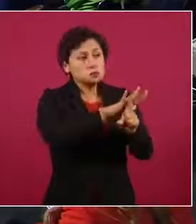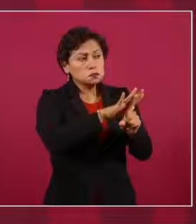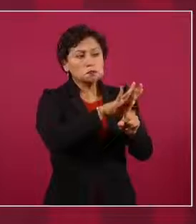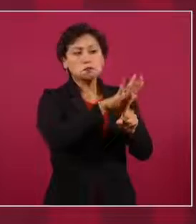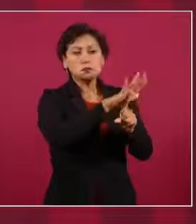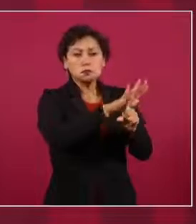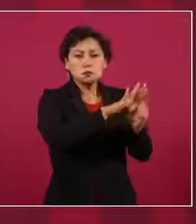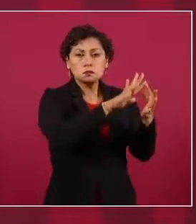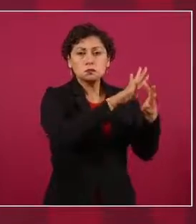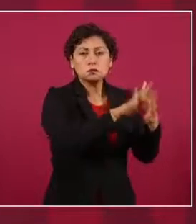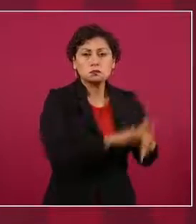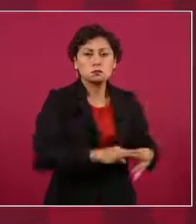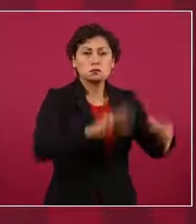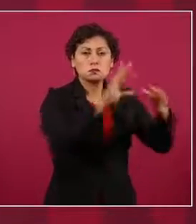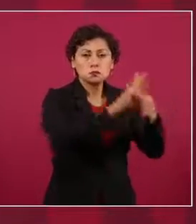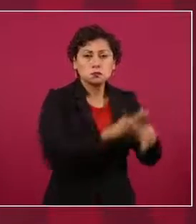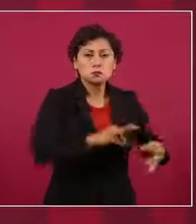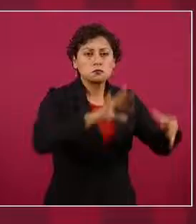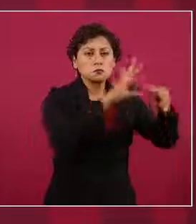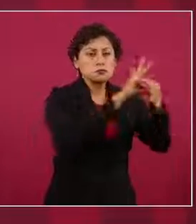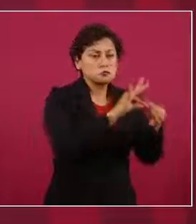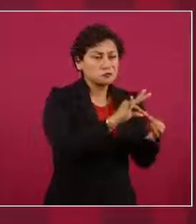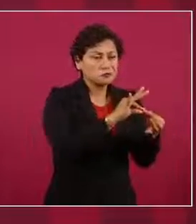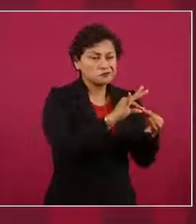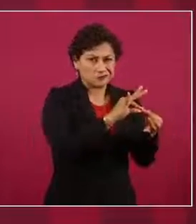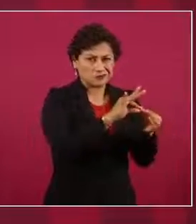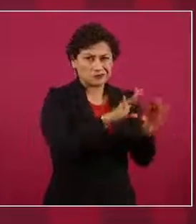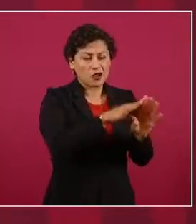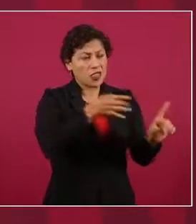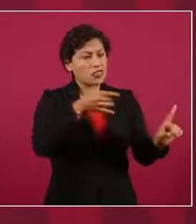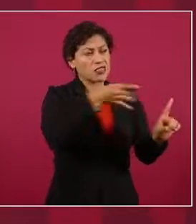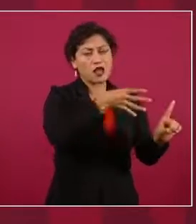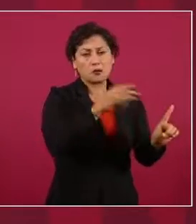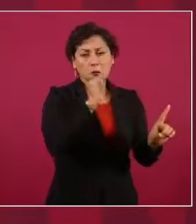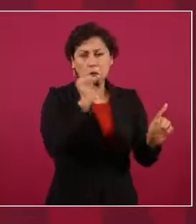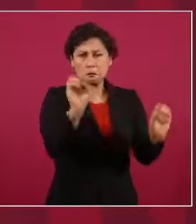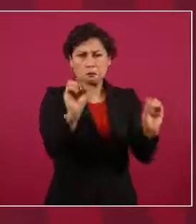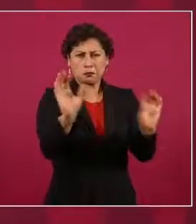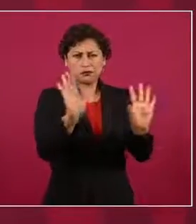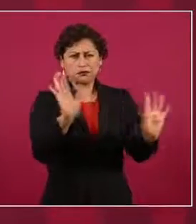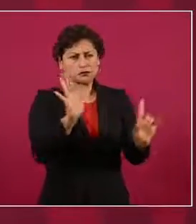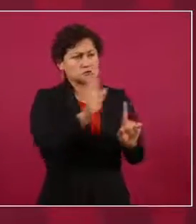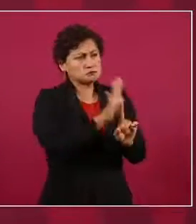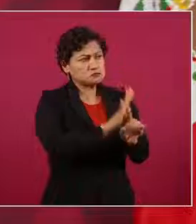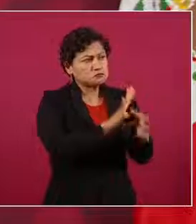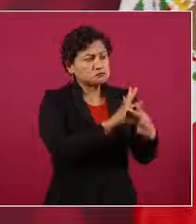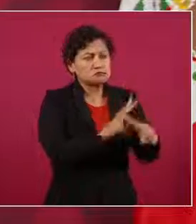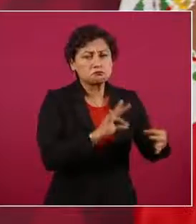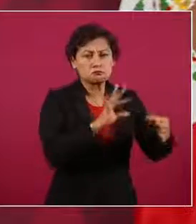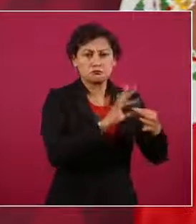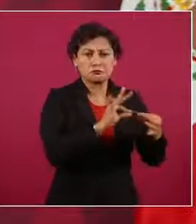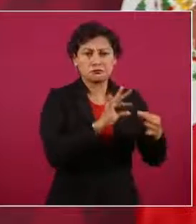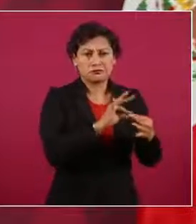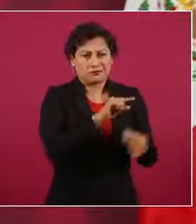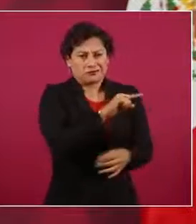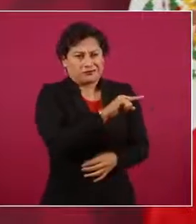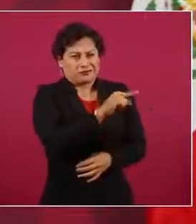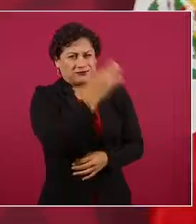Entonces, ellos sabían que yo había dedicado 2 semanas